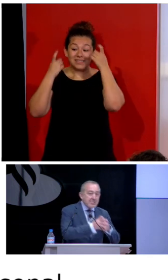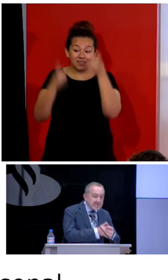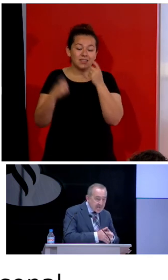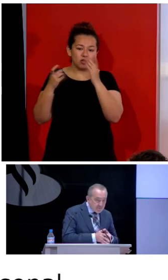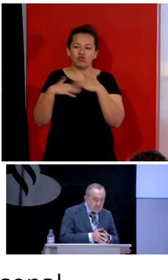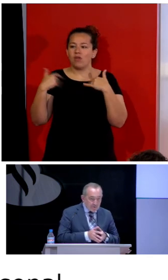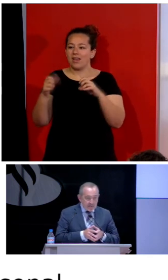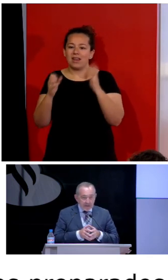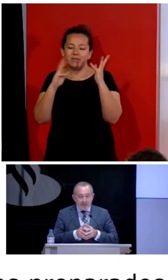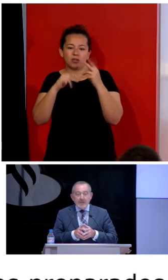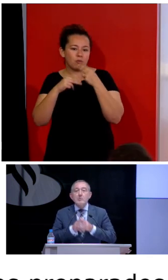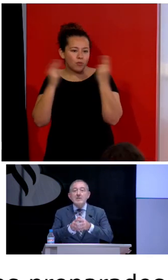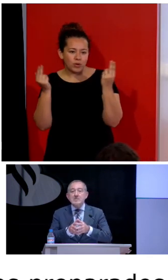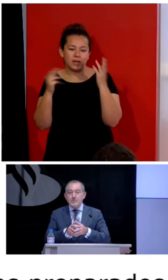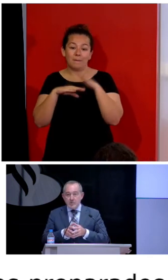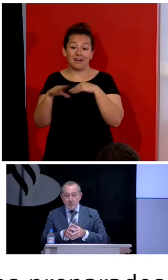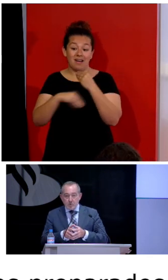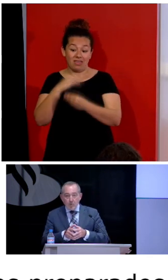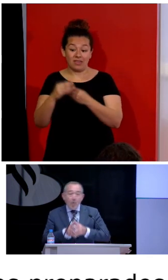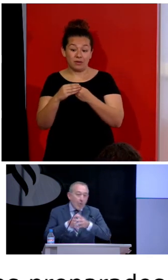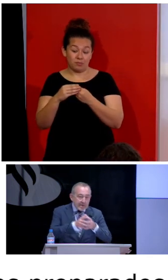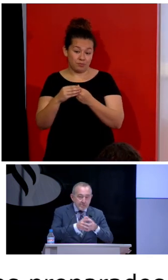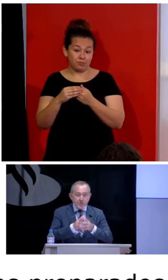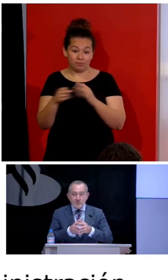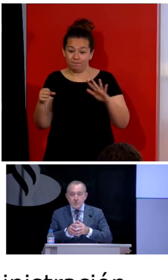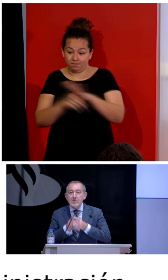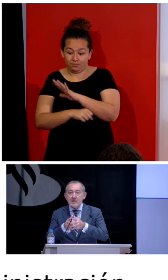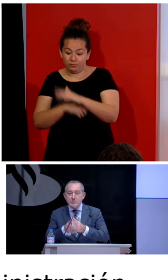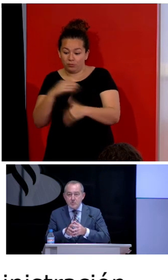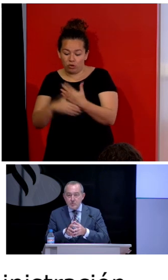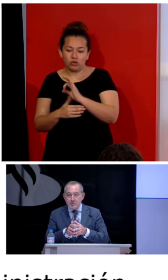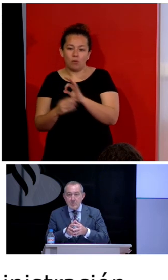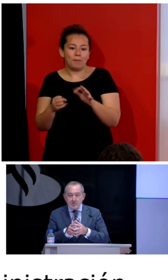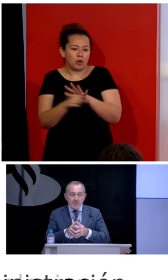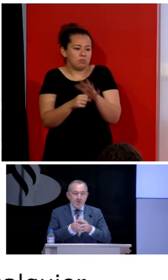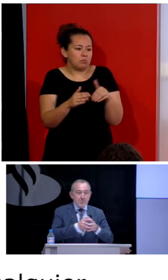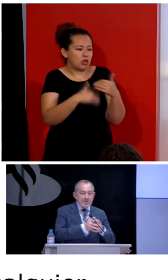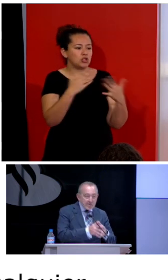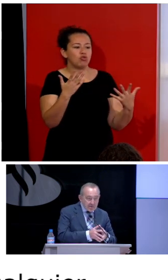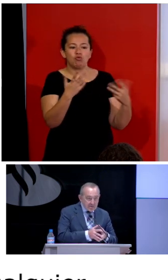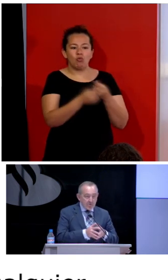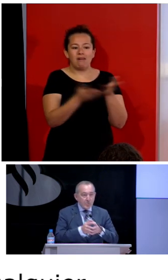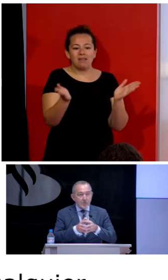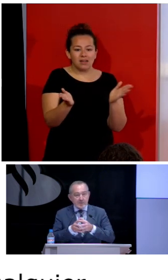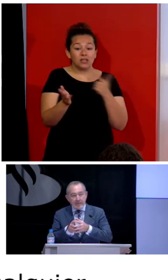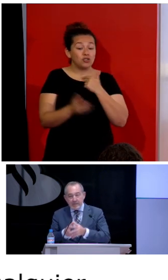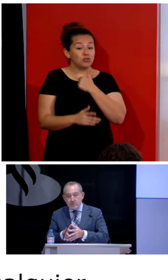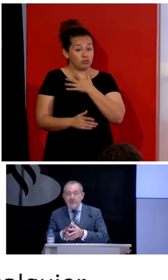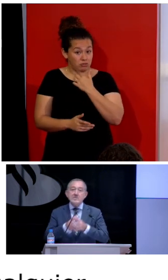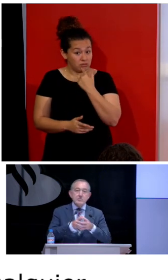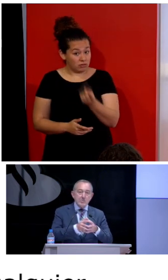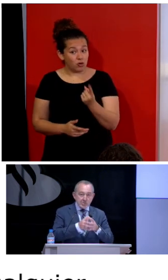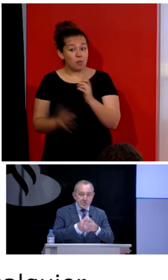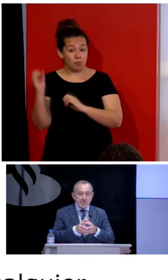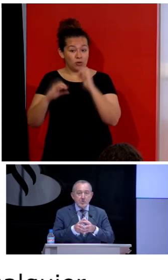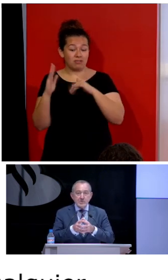cualquier administración pública de abordar este proceso o cualquier proceso única y exclusivamente, me atrevo a decir con un porcentaje alto en